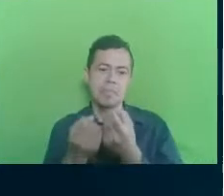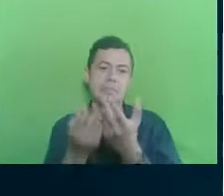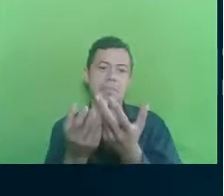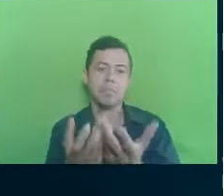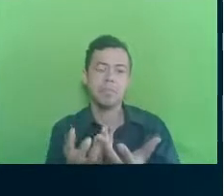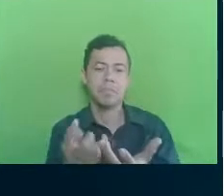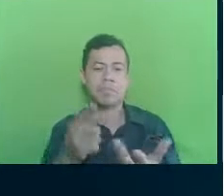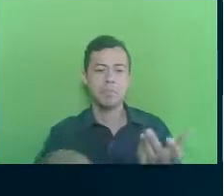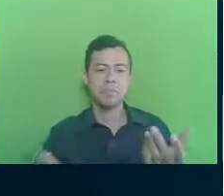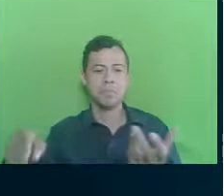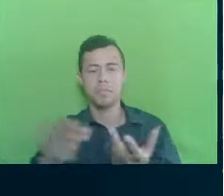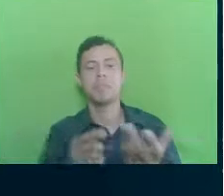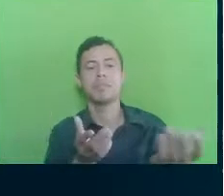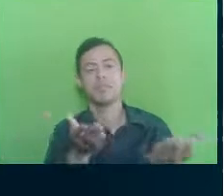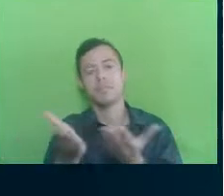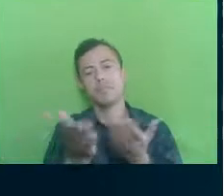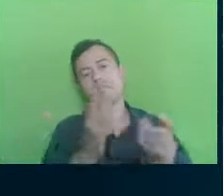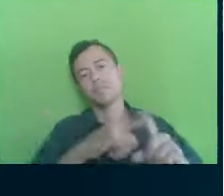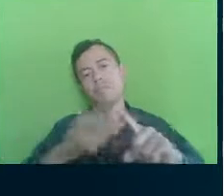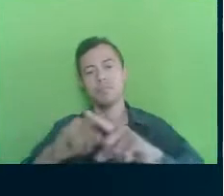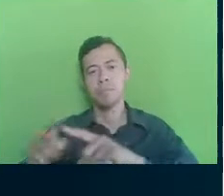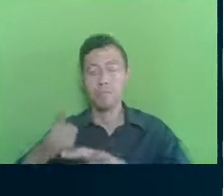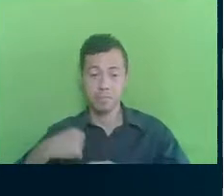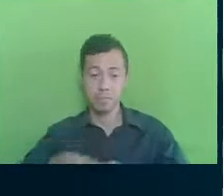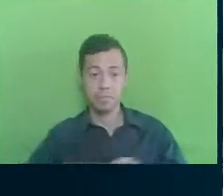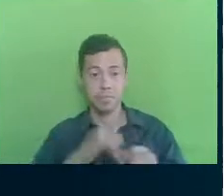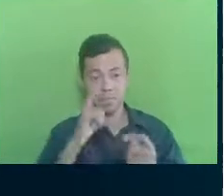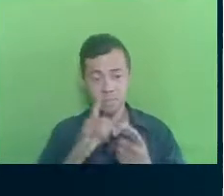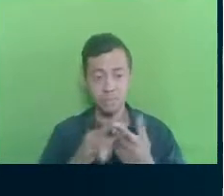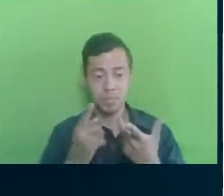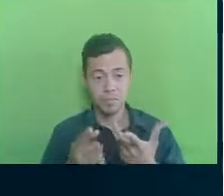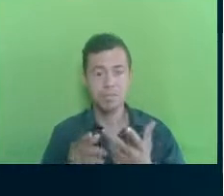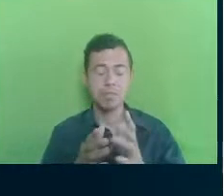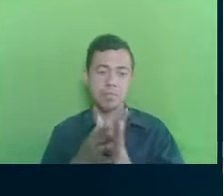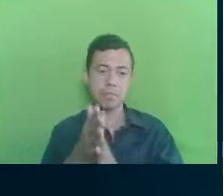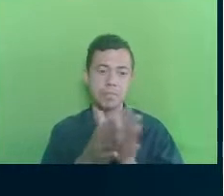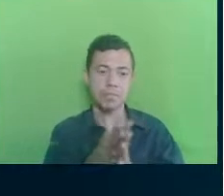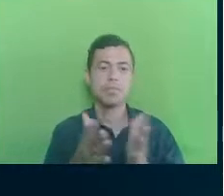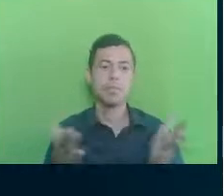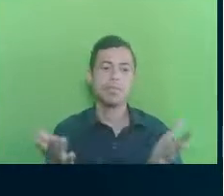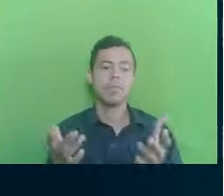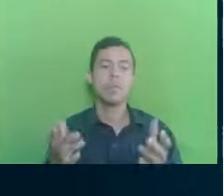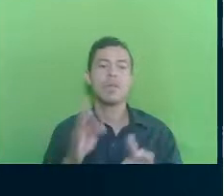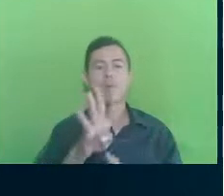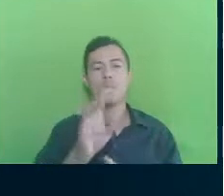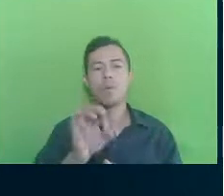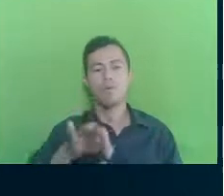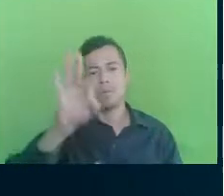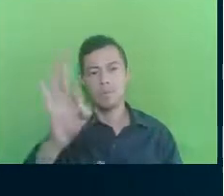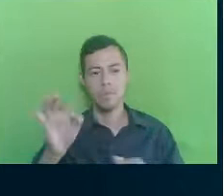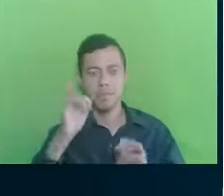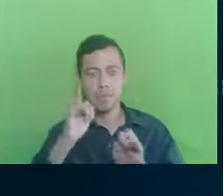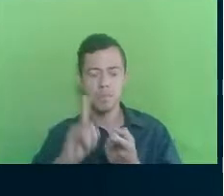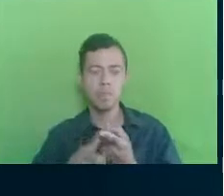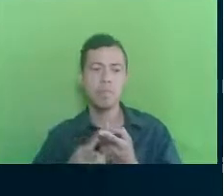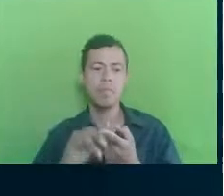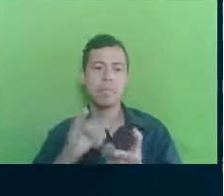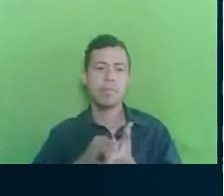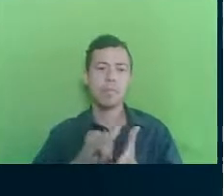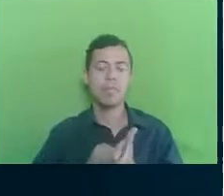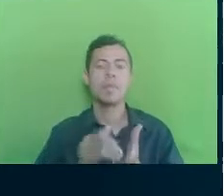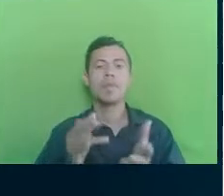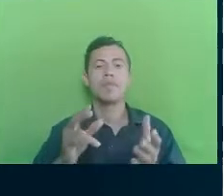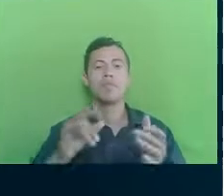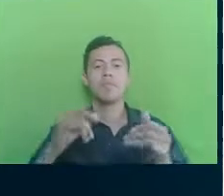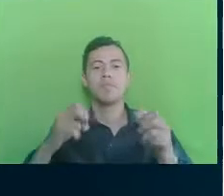hacia nuestros clientes, pero nosotros internamente también lo utilizamos mucho. Reducimos casi el 40% de consumo en energía a